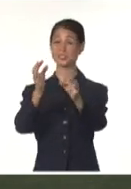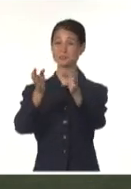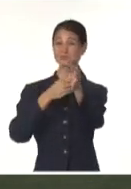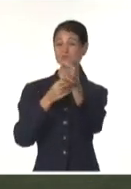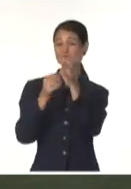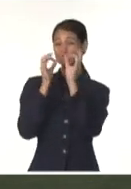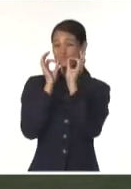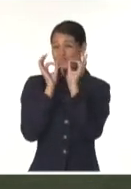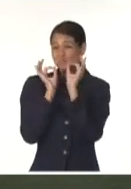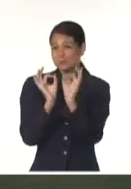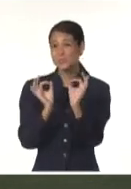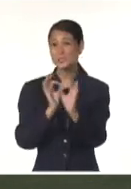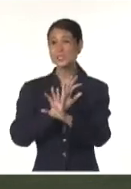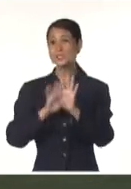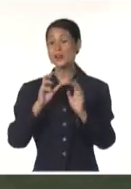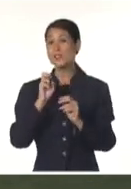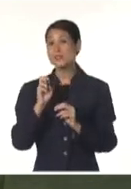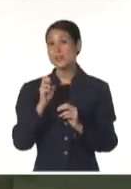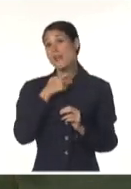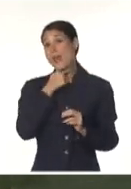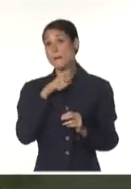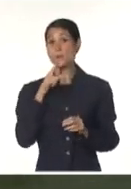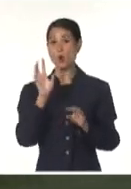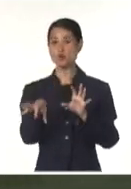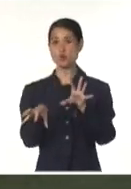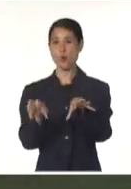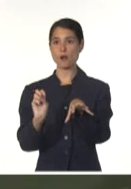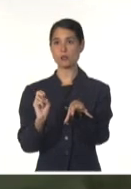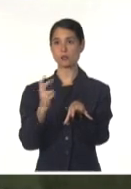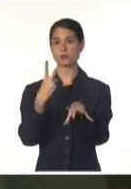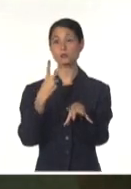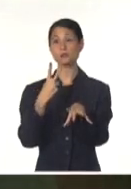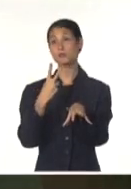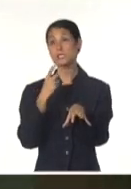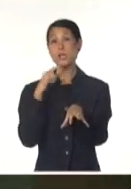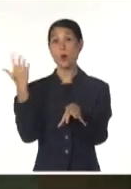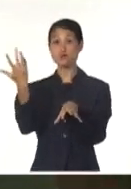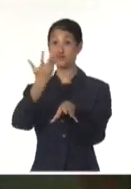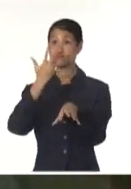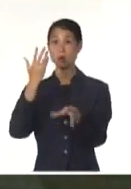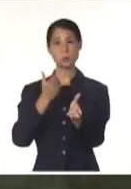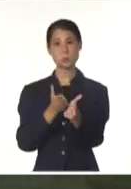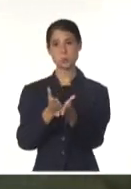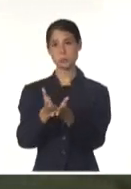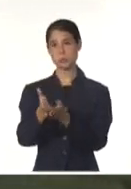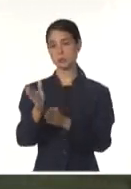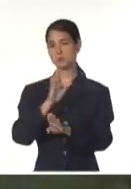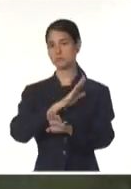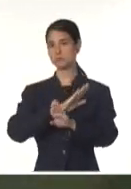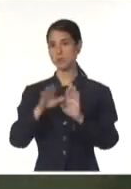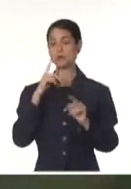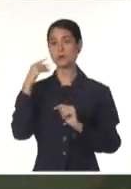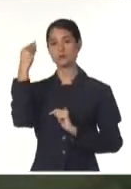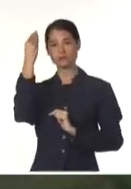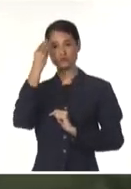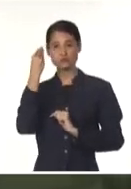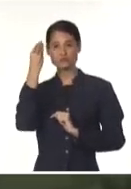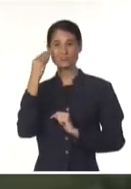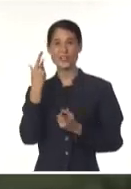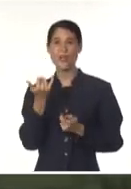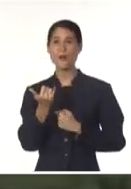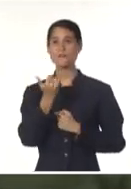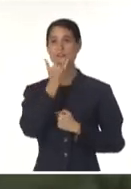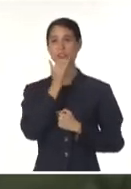la situación de estos dos lugares, y todavía el huracán se encuentra en estos momentos en que hemos hecho este análisis, azotando